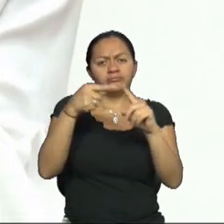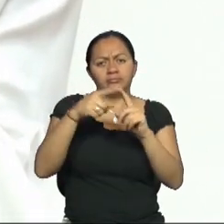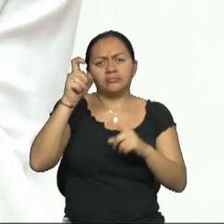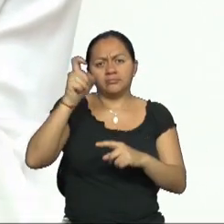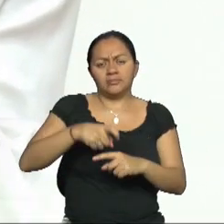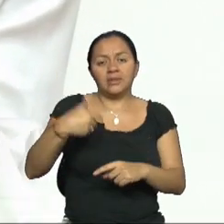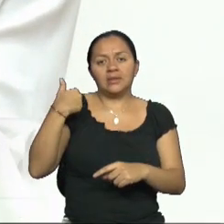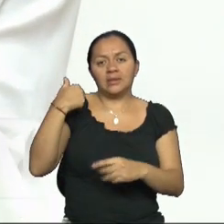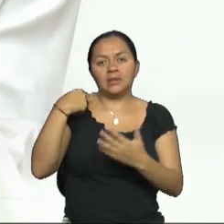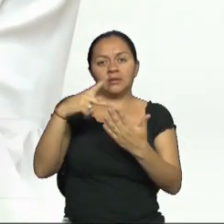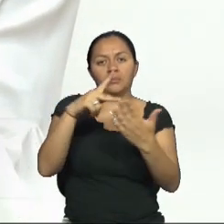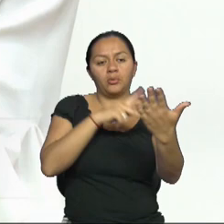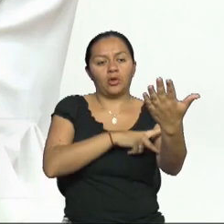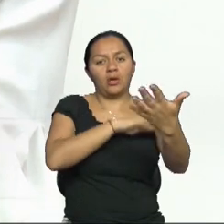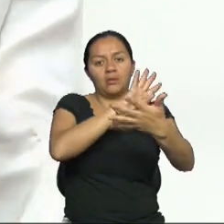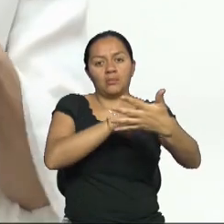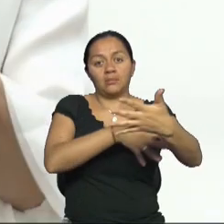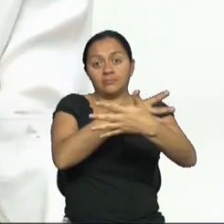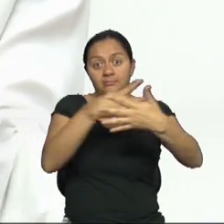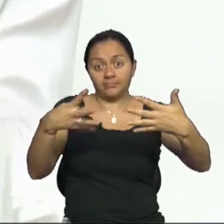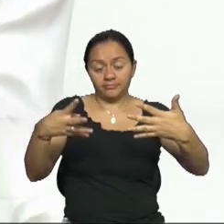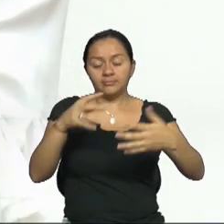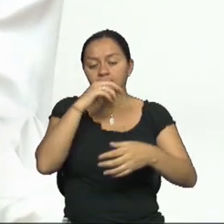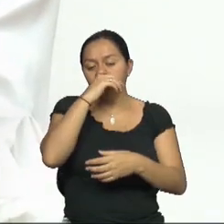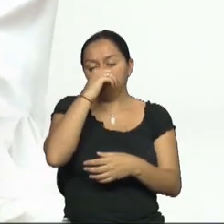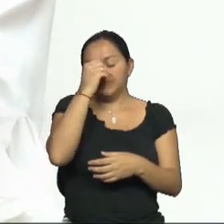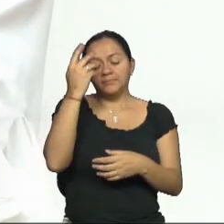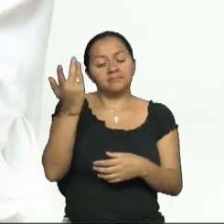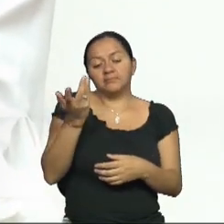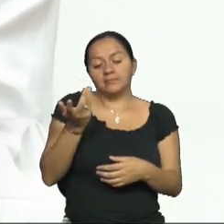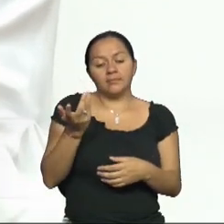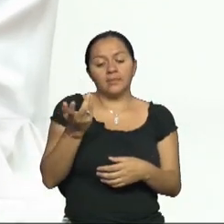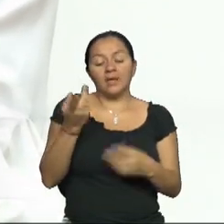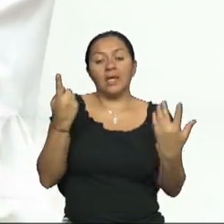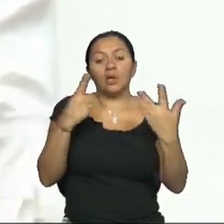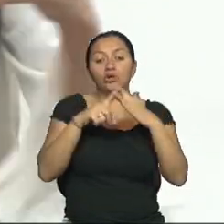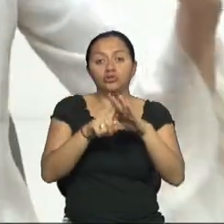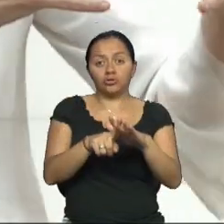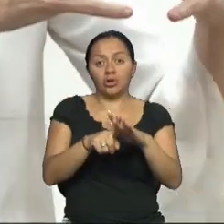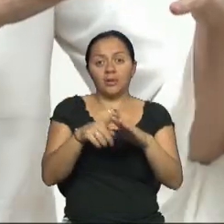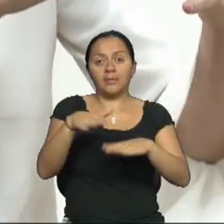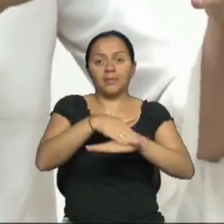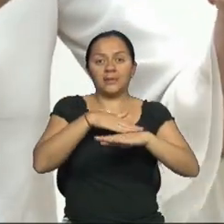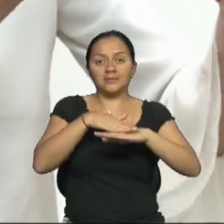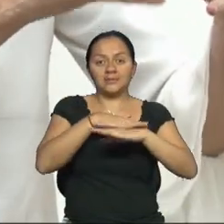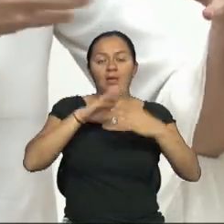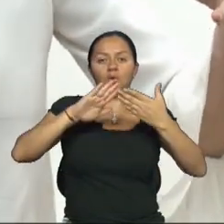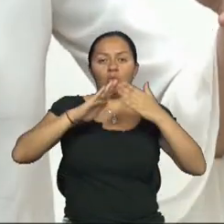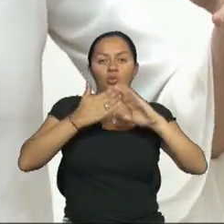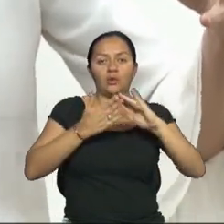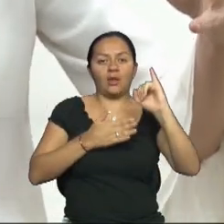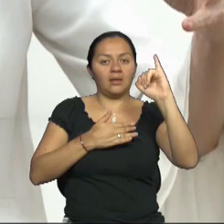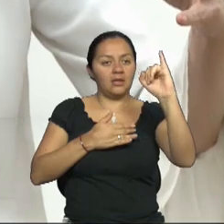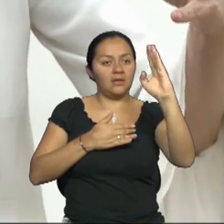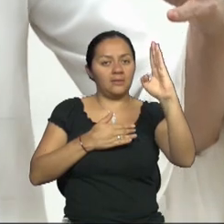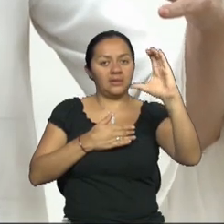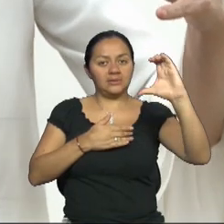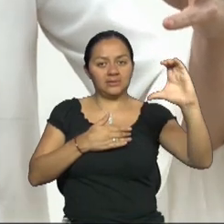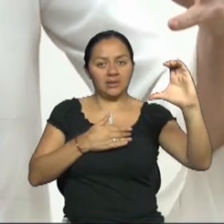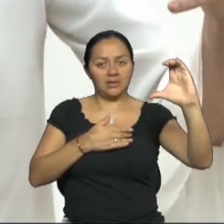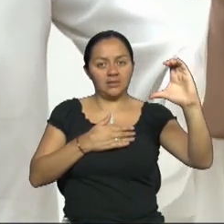hay programas de rehabilitación o de inclusión basada en la comunidad que se desarrollan desde